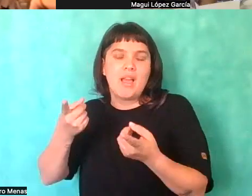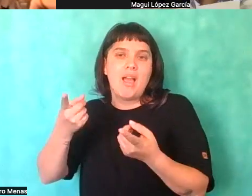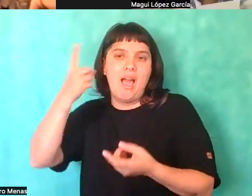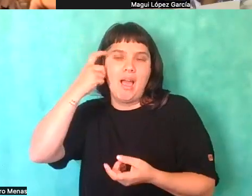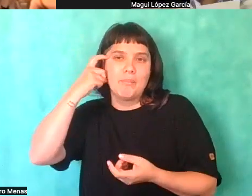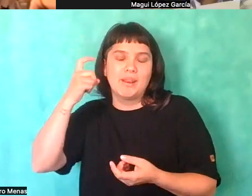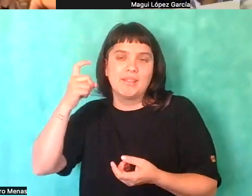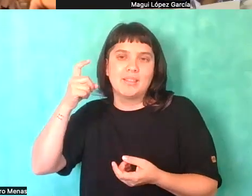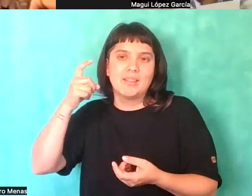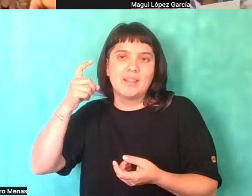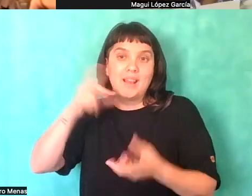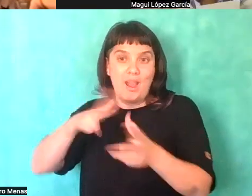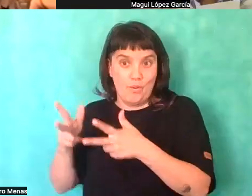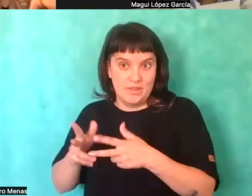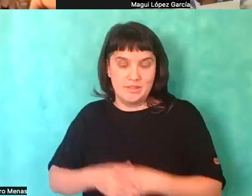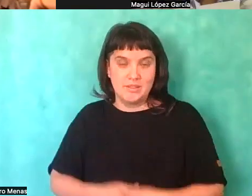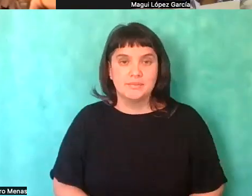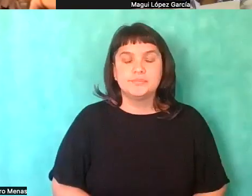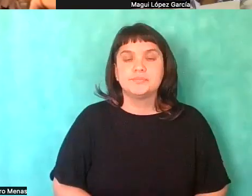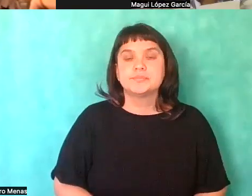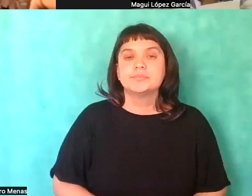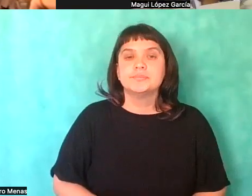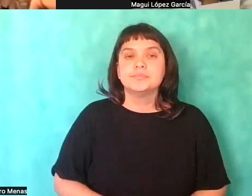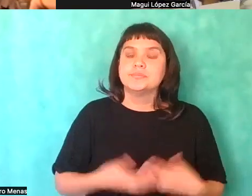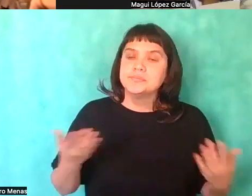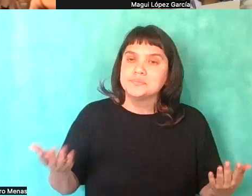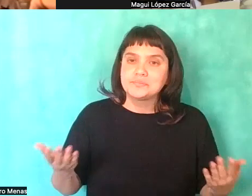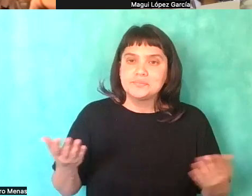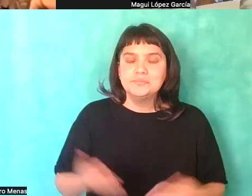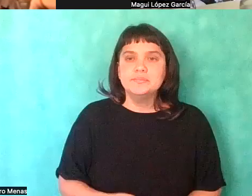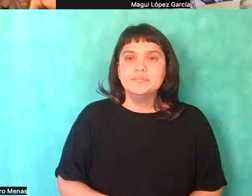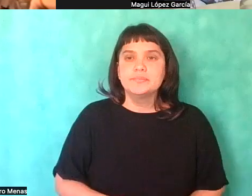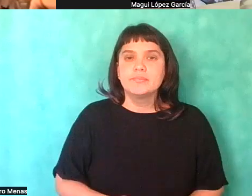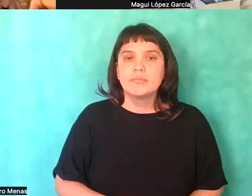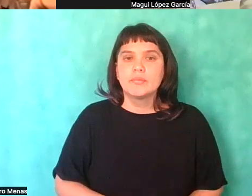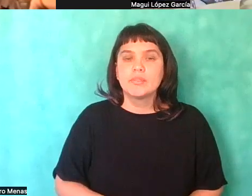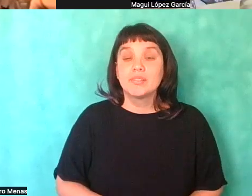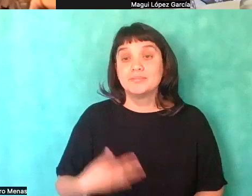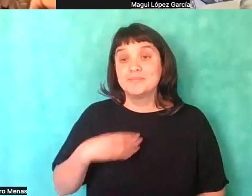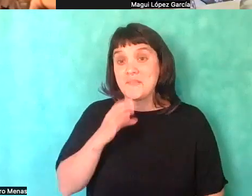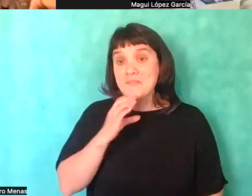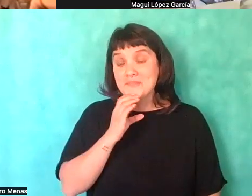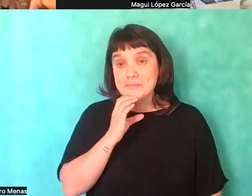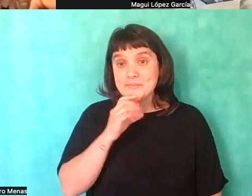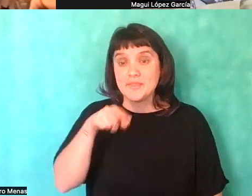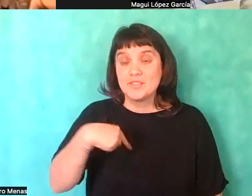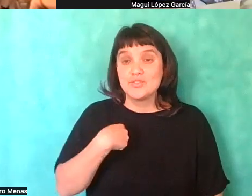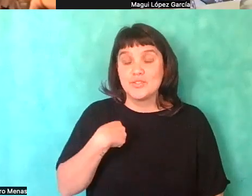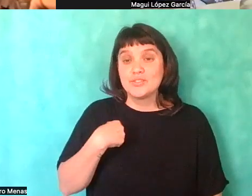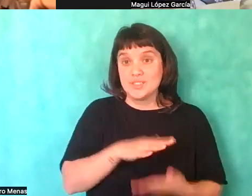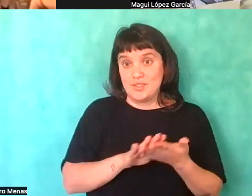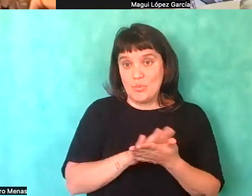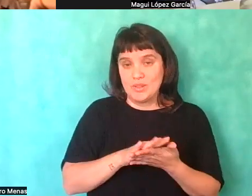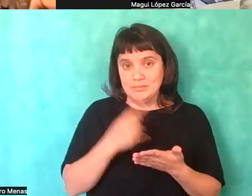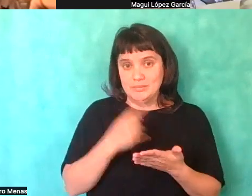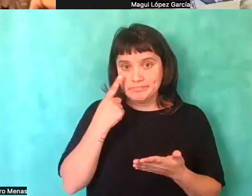¿no? Que de hecho, digo, es como bastante, digo, gracioso. Me ha pasado también de